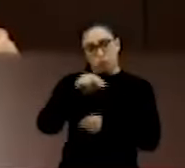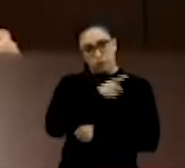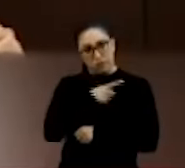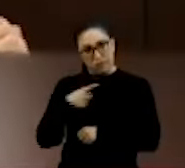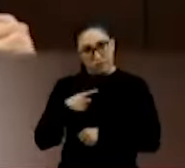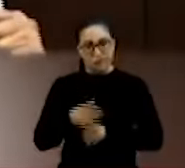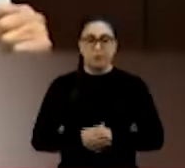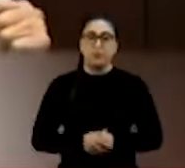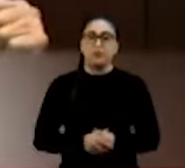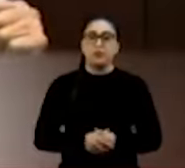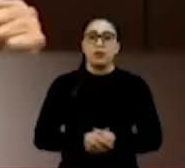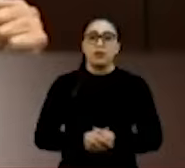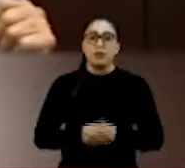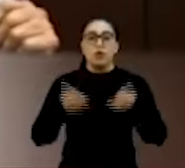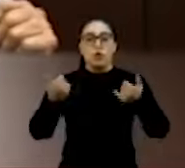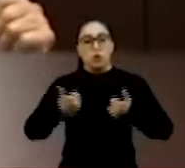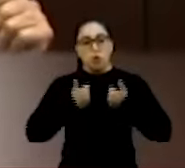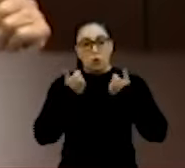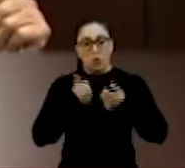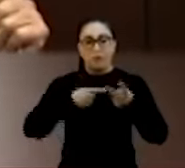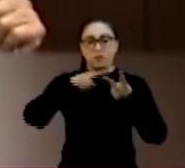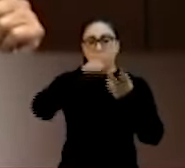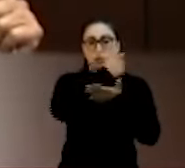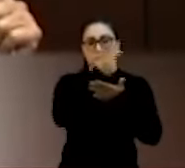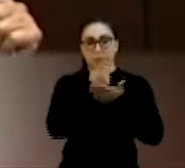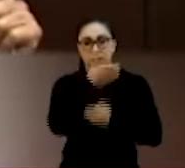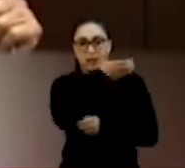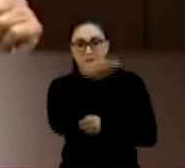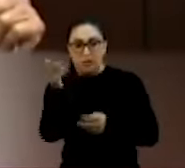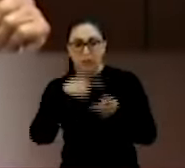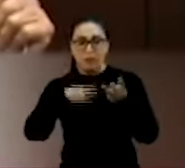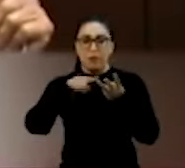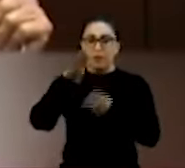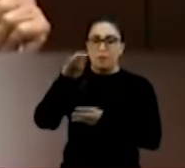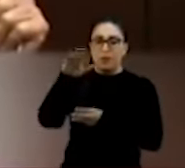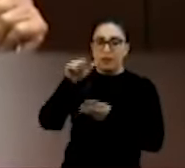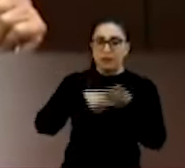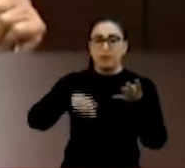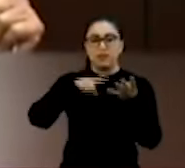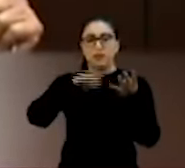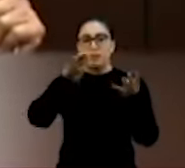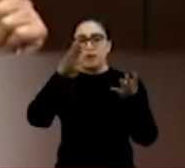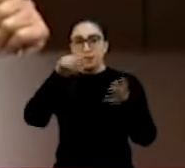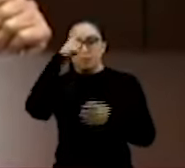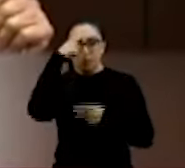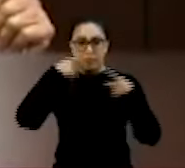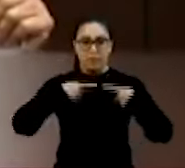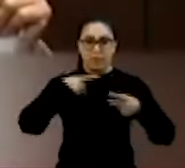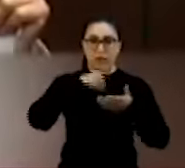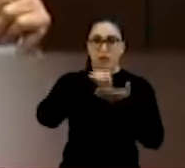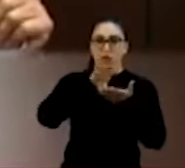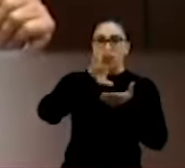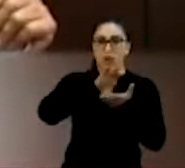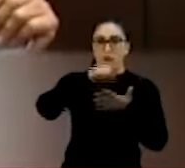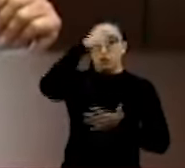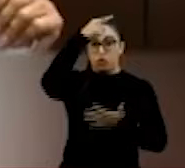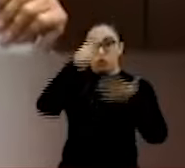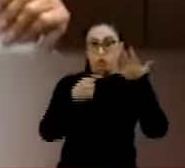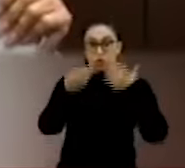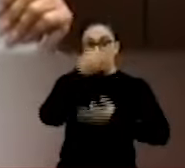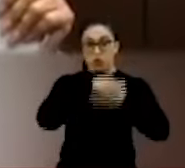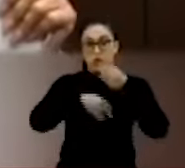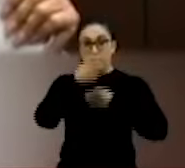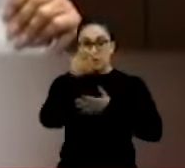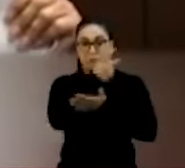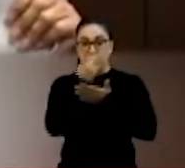Los de los jóvenes, los del campo, las becas, los de las personas con discapacidad, todos